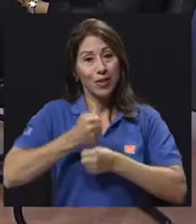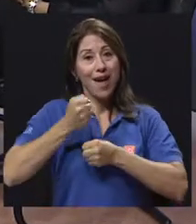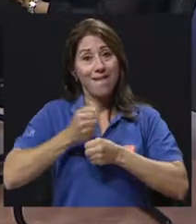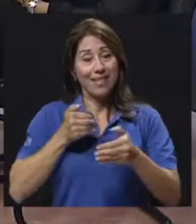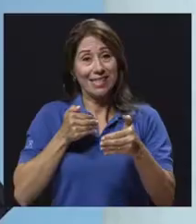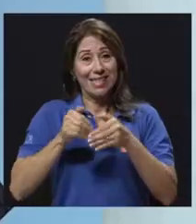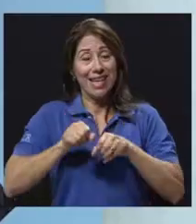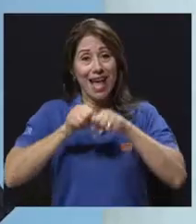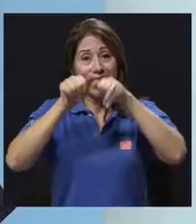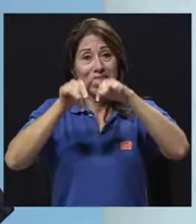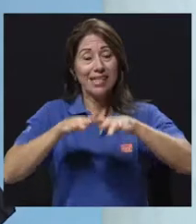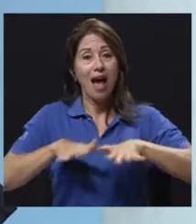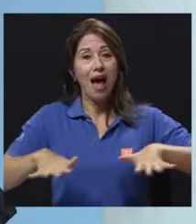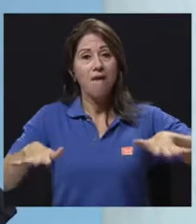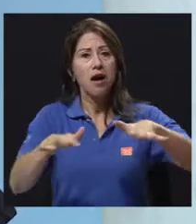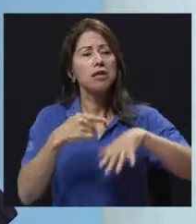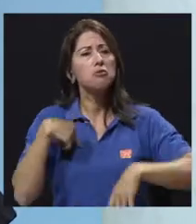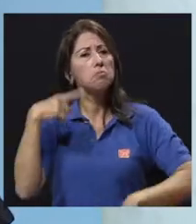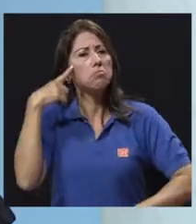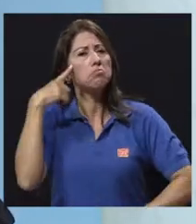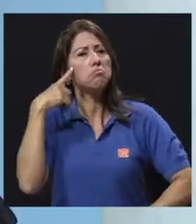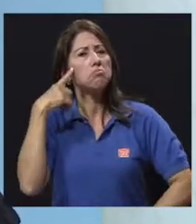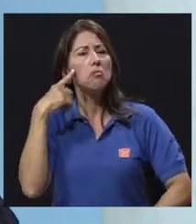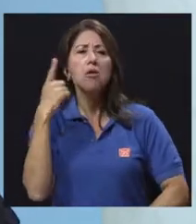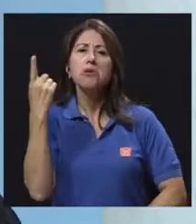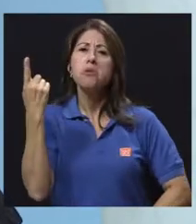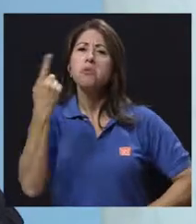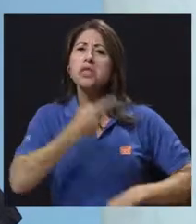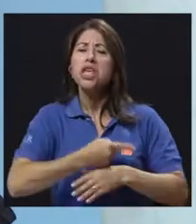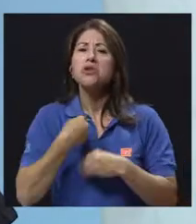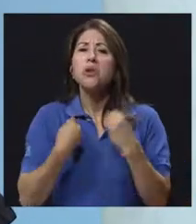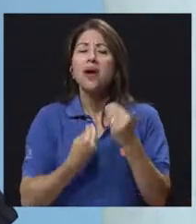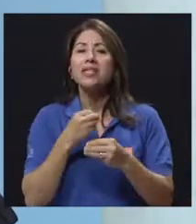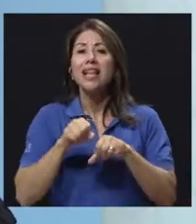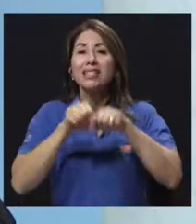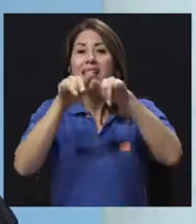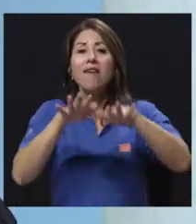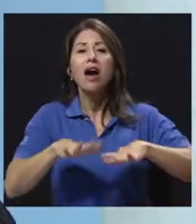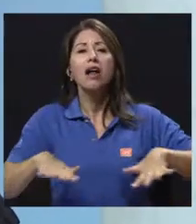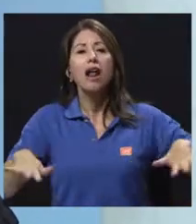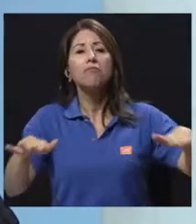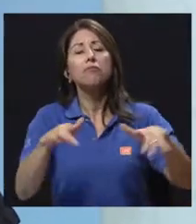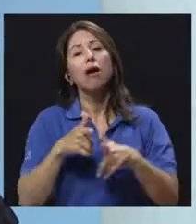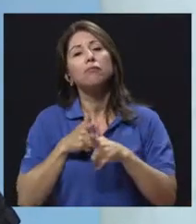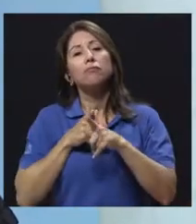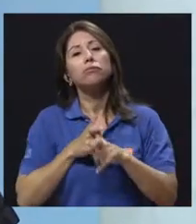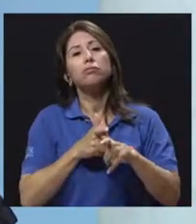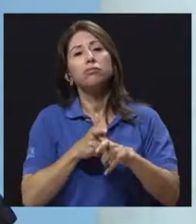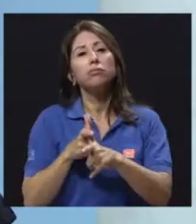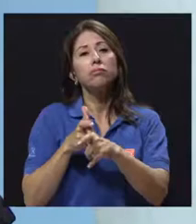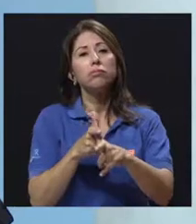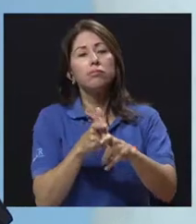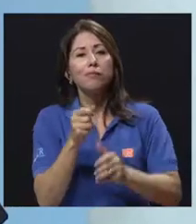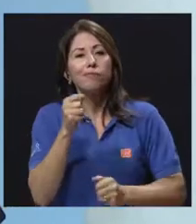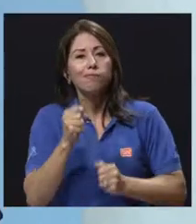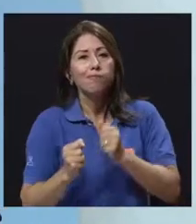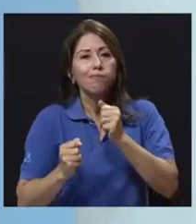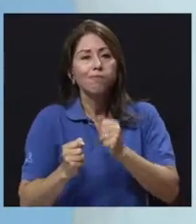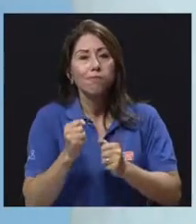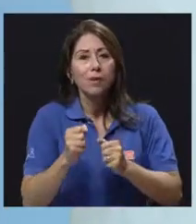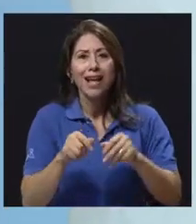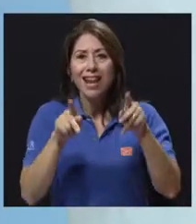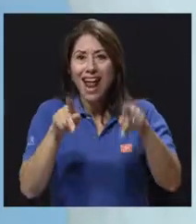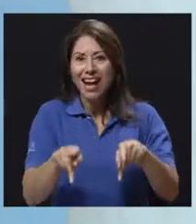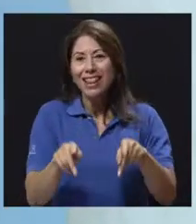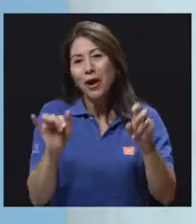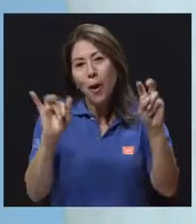lado de la sabana y yo dije, oye, un día voy a ir a darle una vuelta a la sabana corriendo. Y ahí empecé. Y esto, digamos, la gente lo agarra como un vicio, ¿verdad?